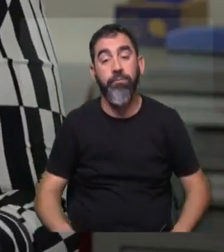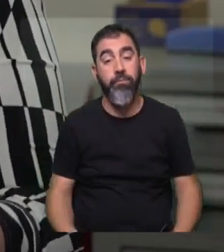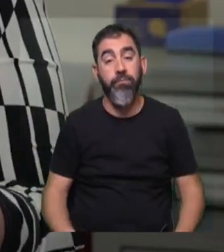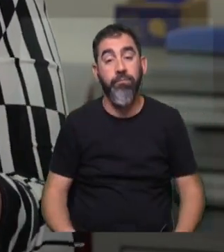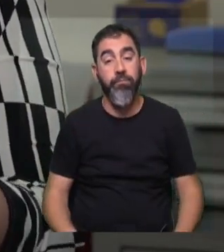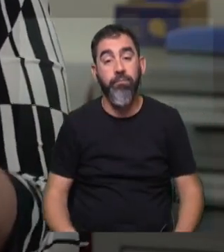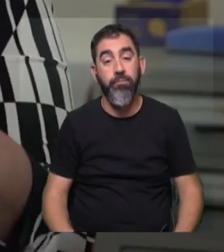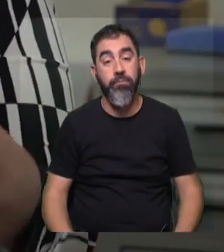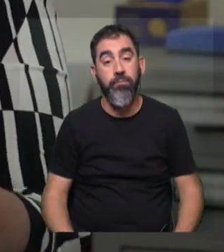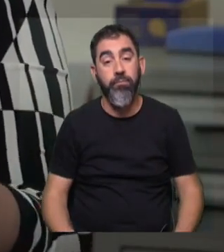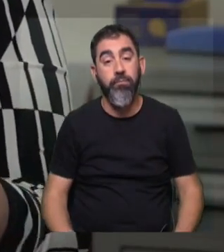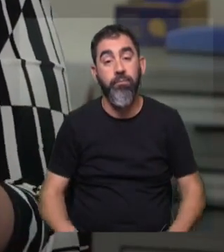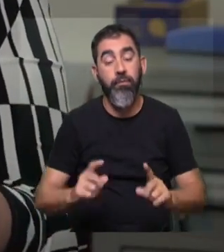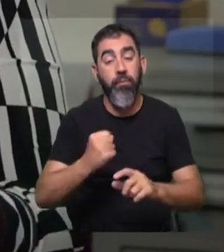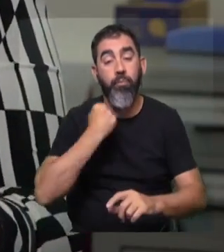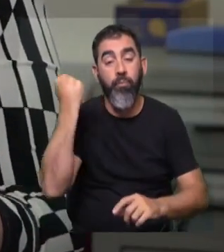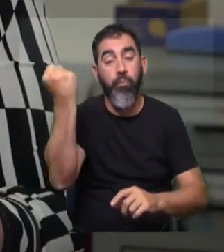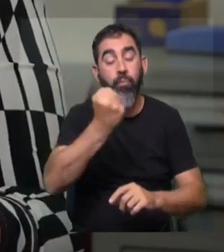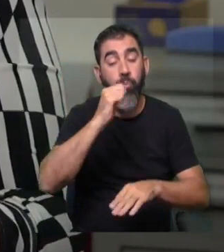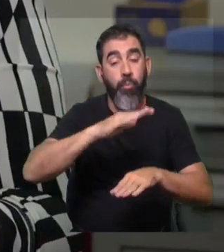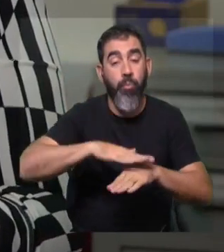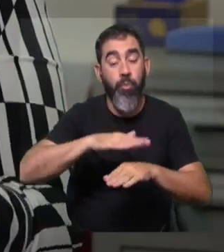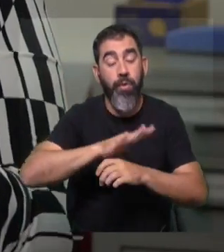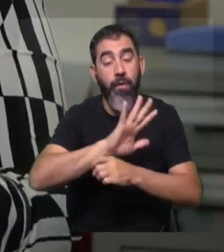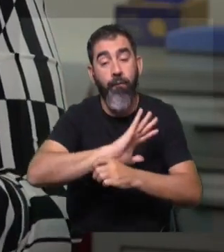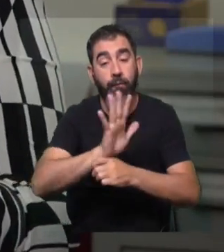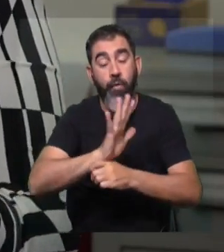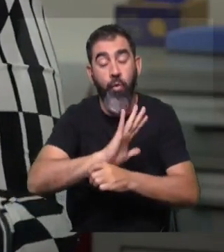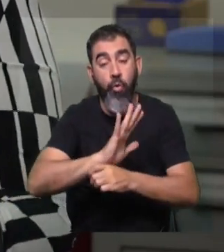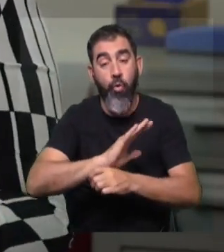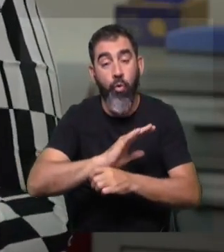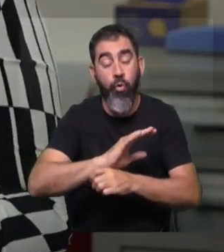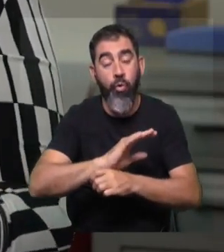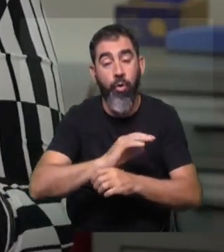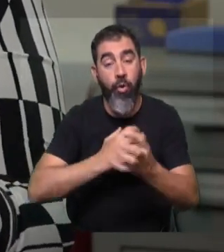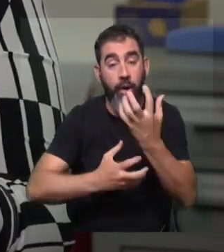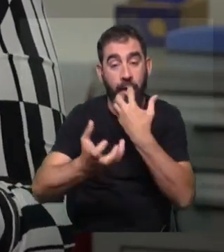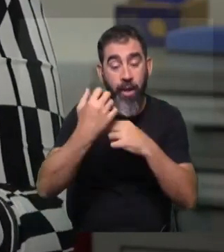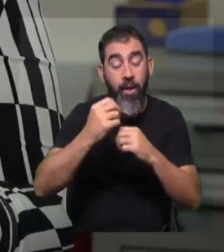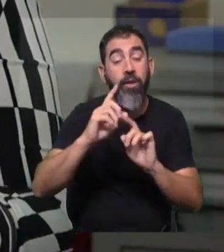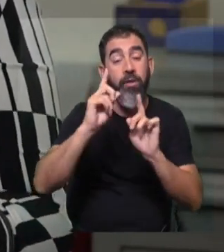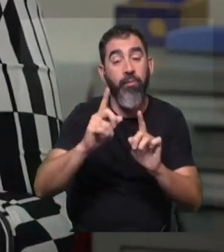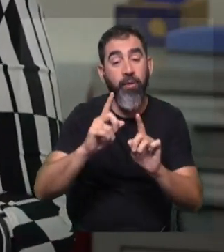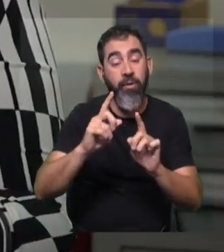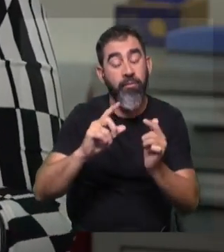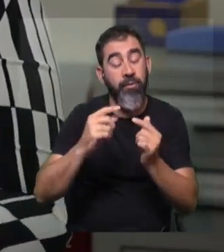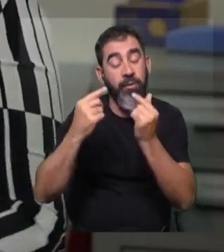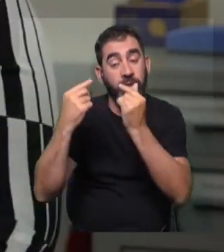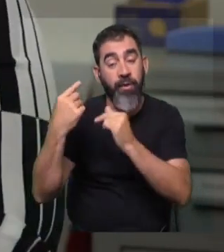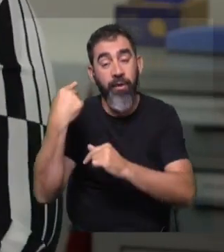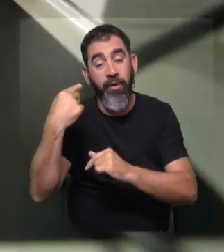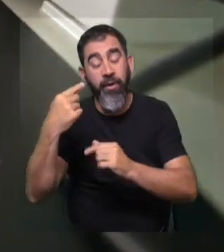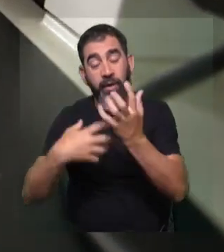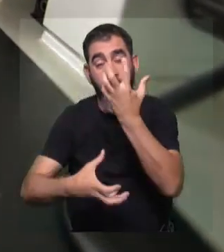también tienen relevancia en un cierto momento de la biología de Drosophila, y que tienen su contraparte también en